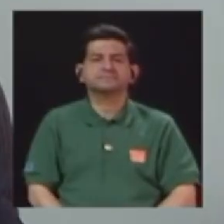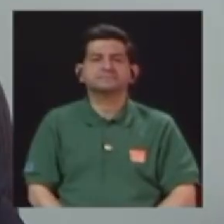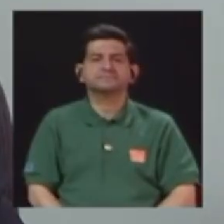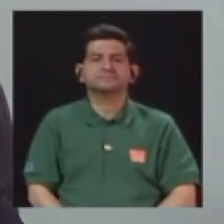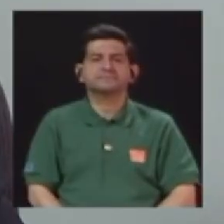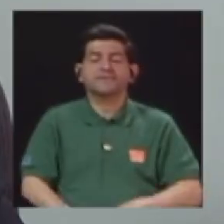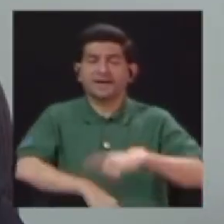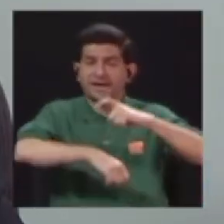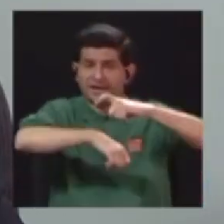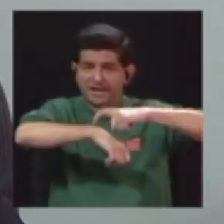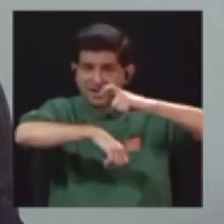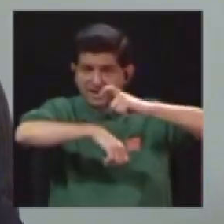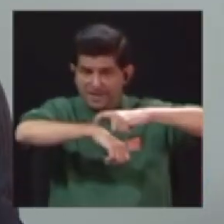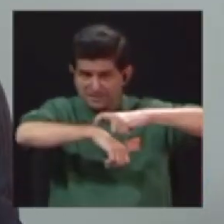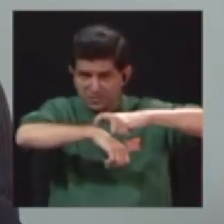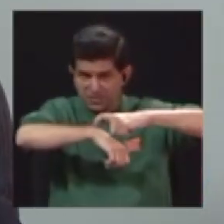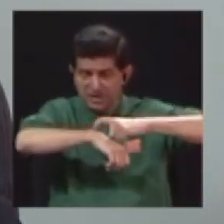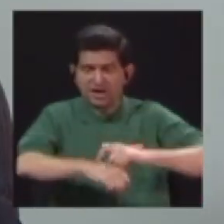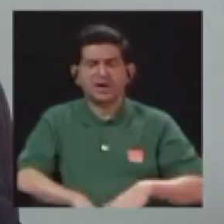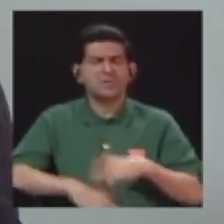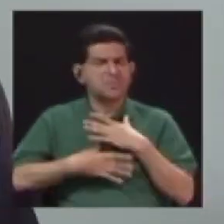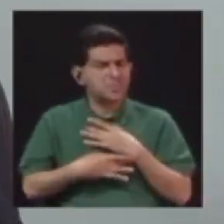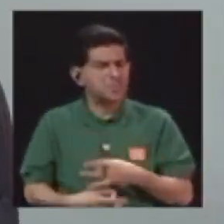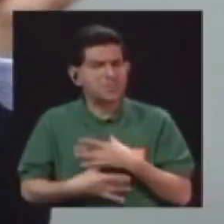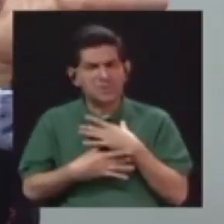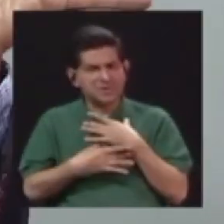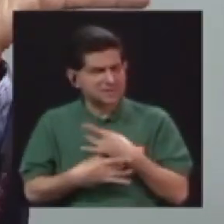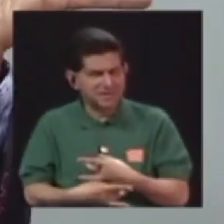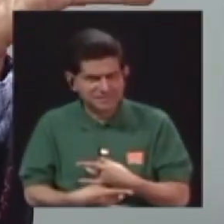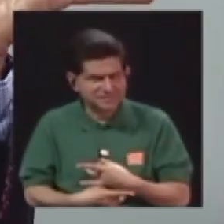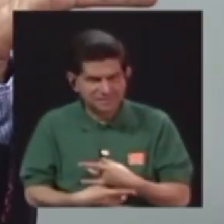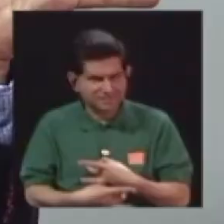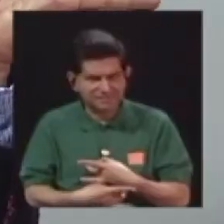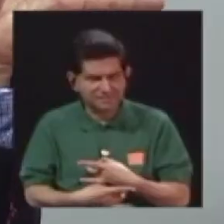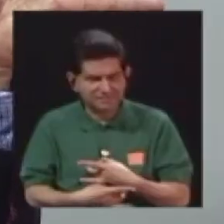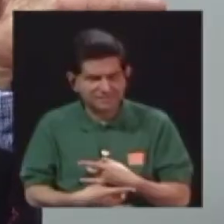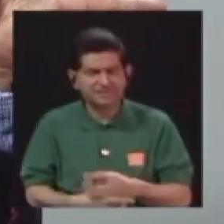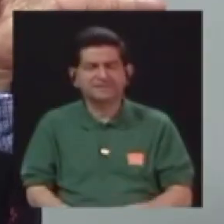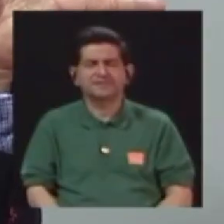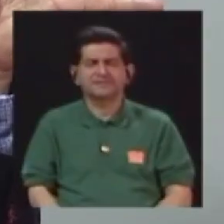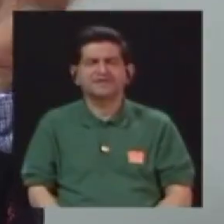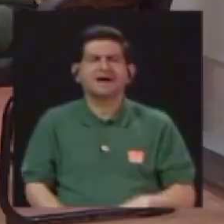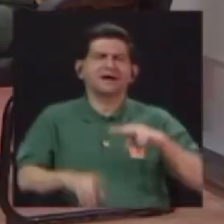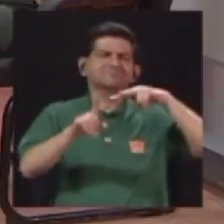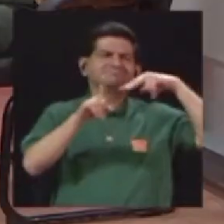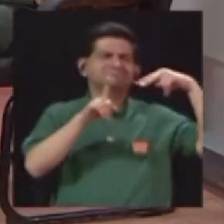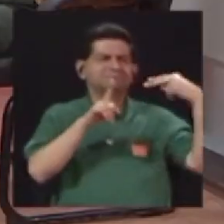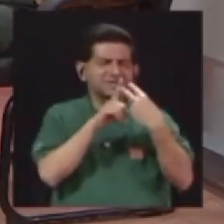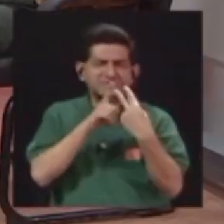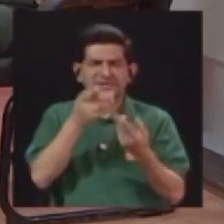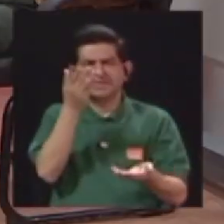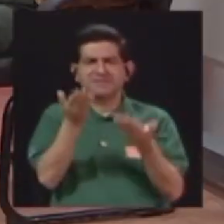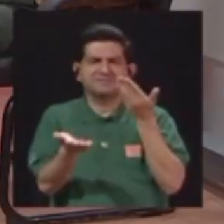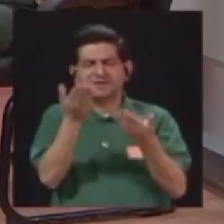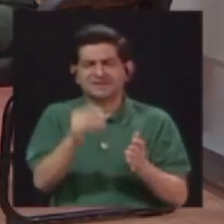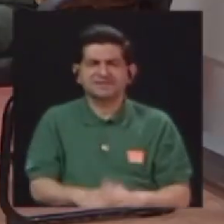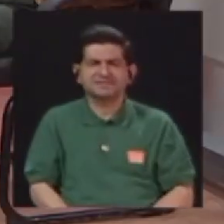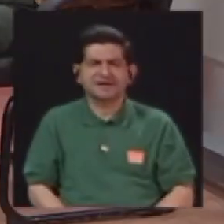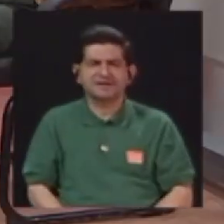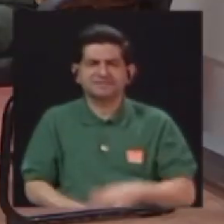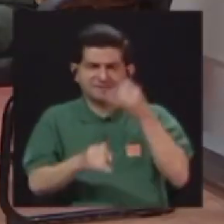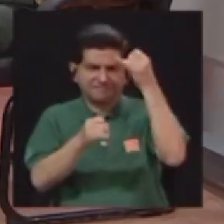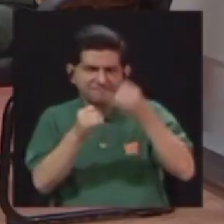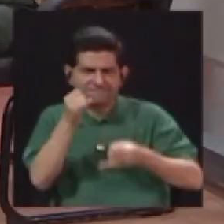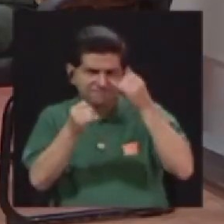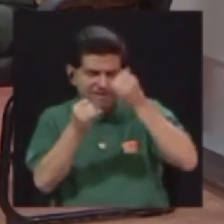Fue un periodo muy interesante, en primer lugar, porque desde un punto de vista coronaba una